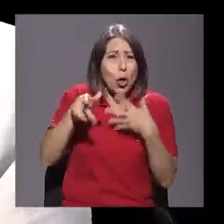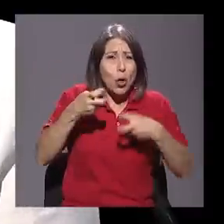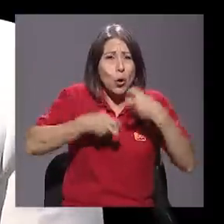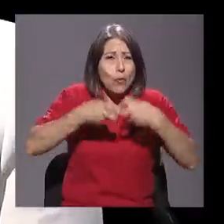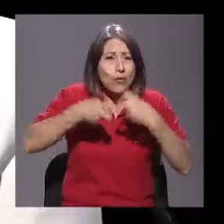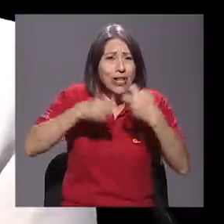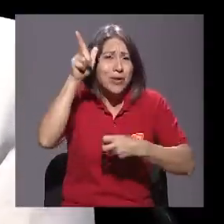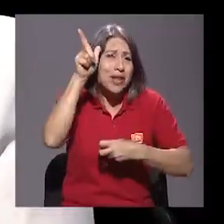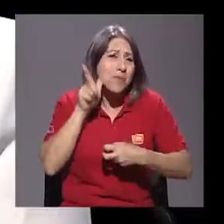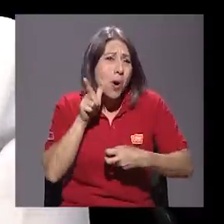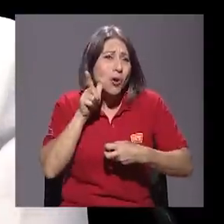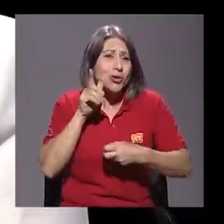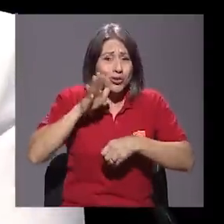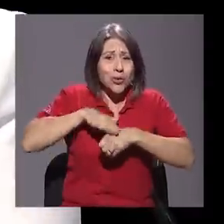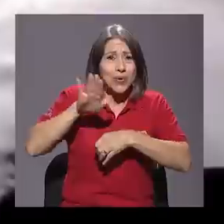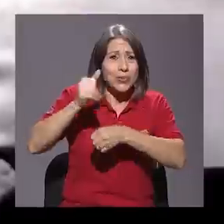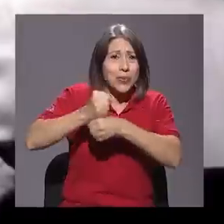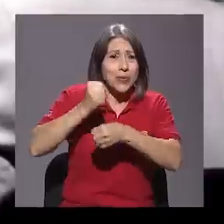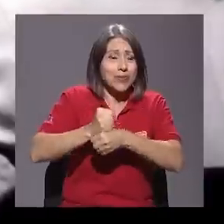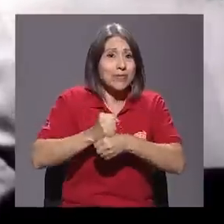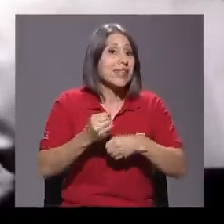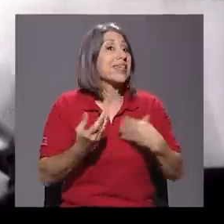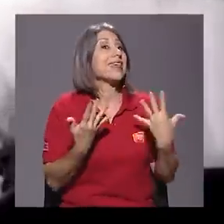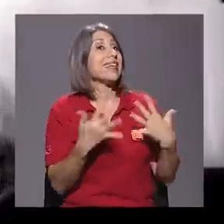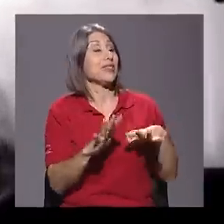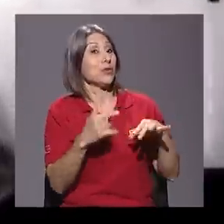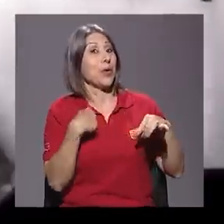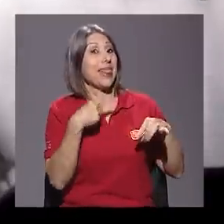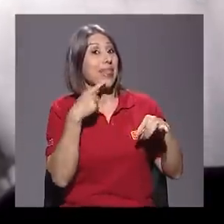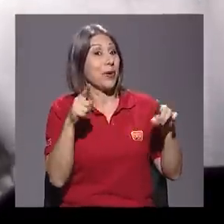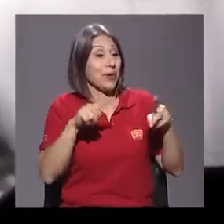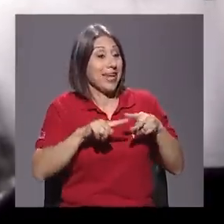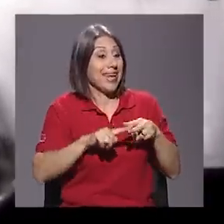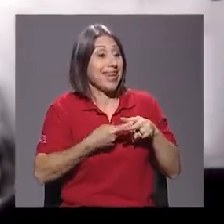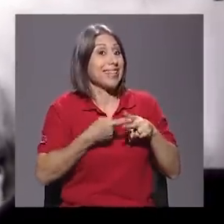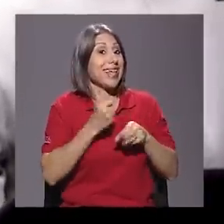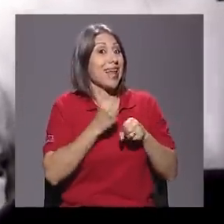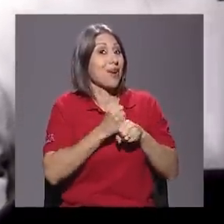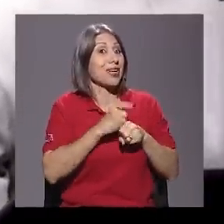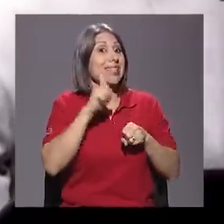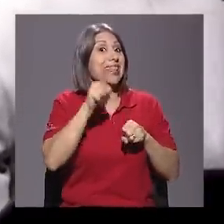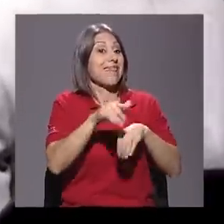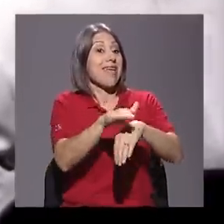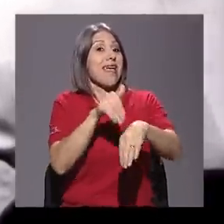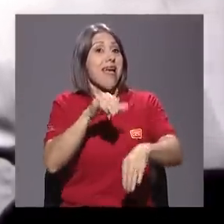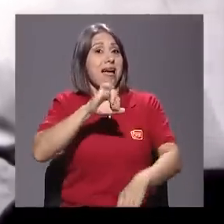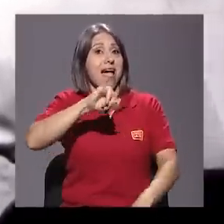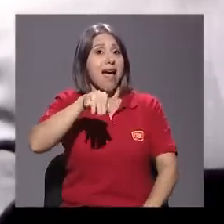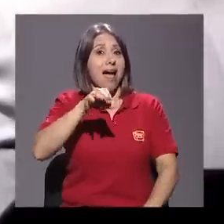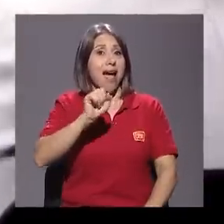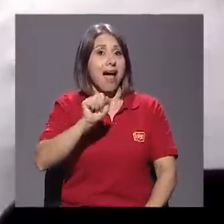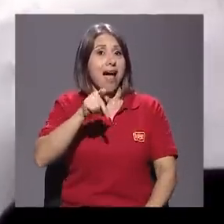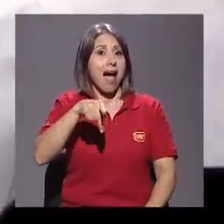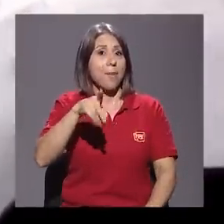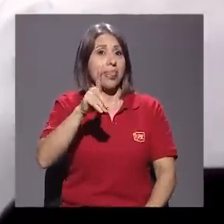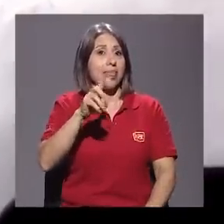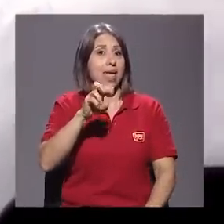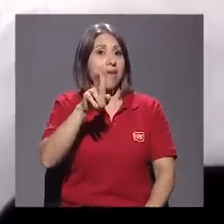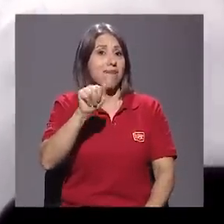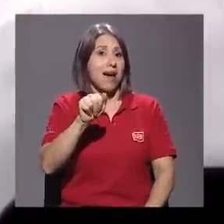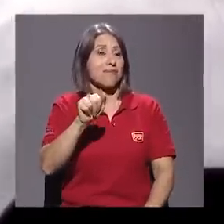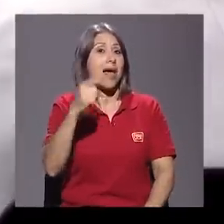Limón acerca de su nueva entrada de operaciones. Y le pongo entre guiones, inicia labores y tiene que llamar a Habdeba para que atienda parte